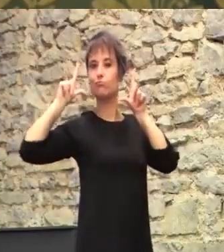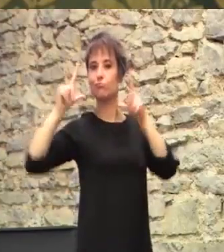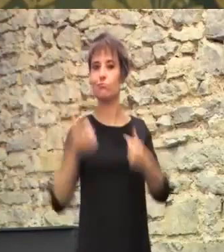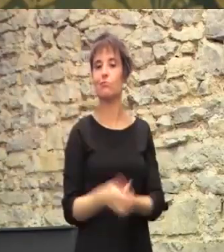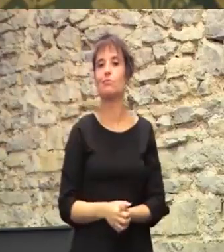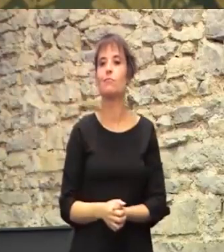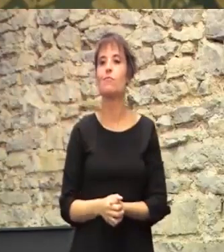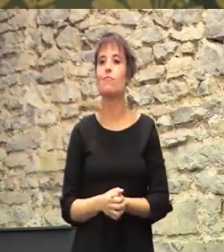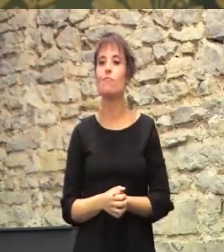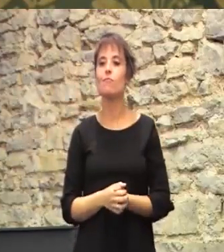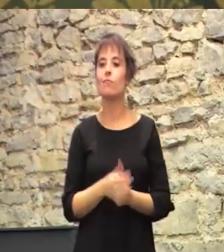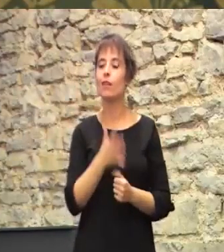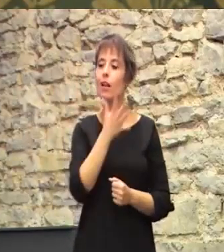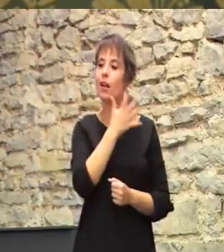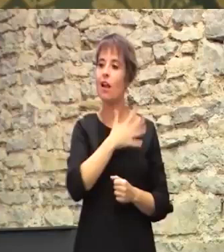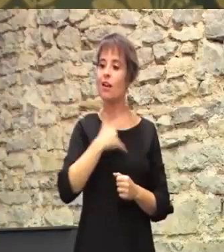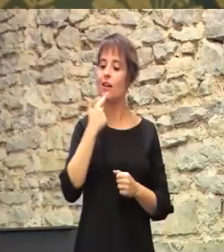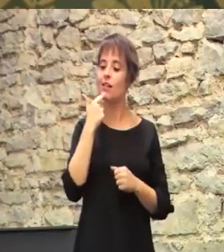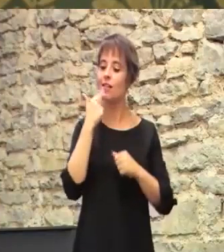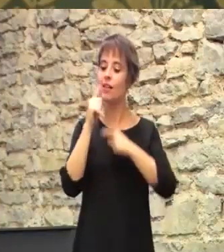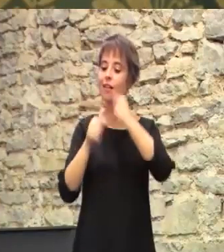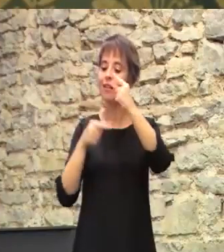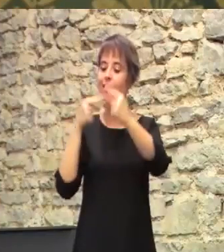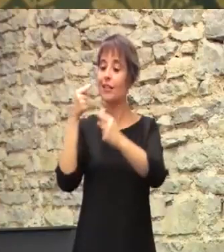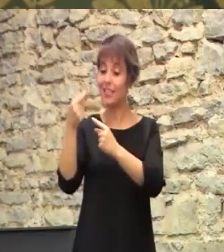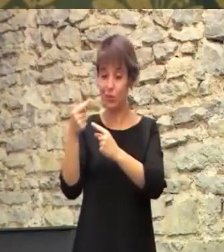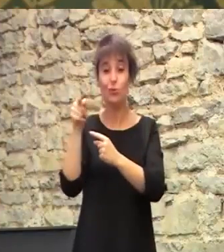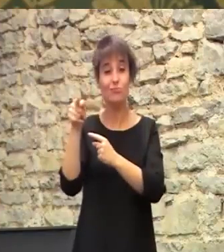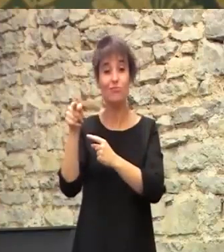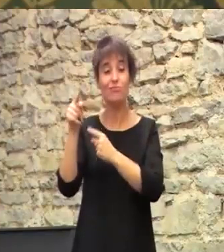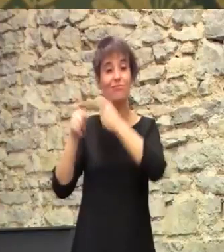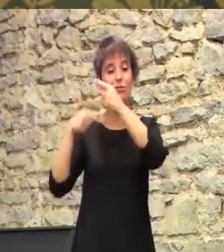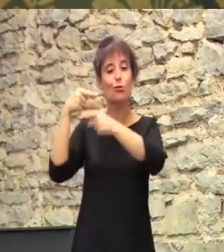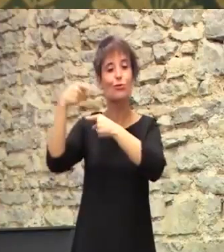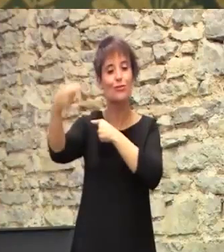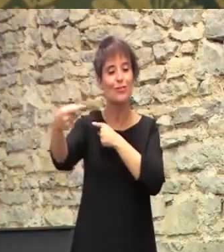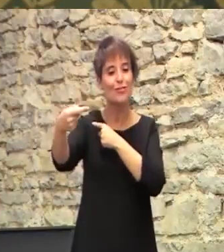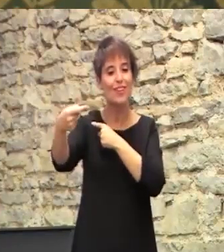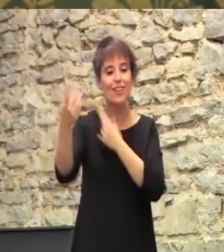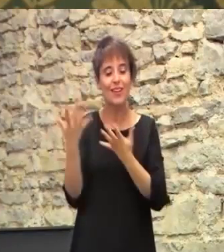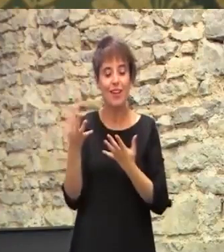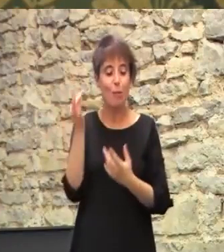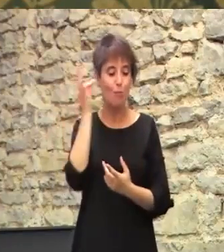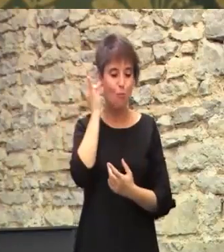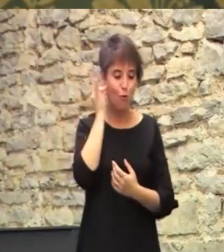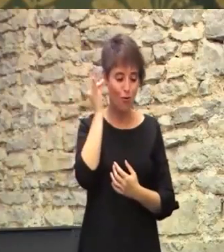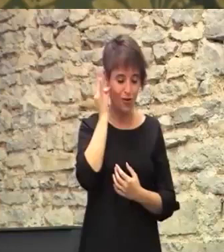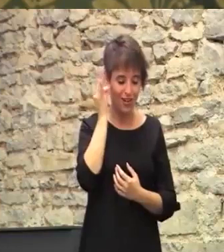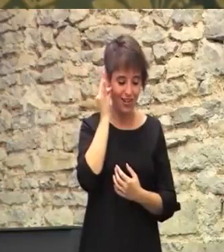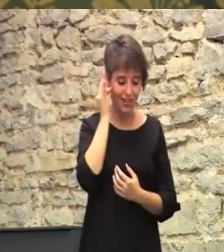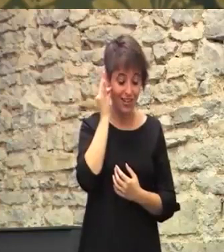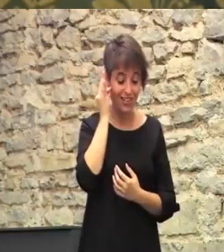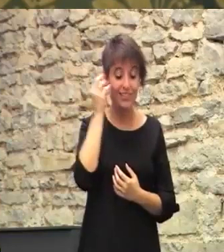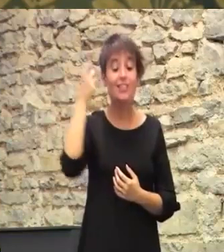con lo cual eso planteaba que bueno que eran las mujeres y